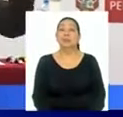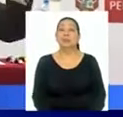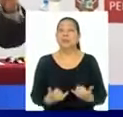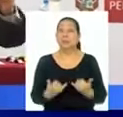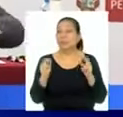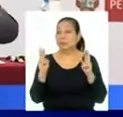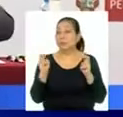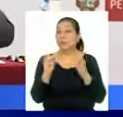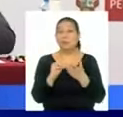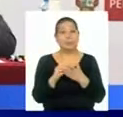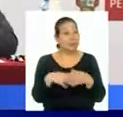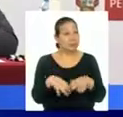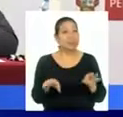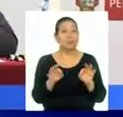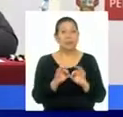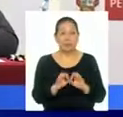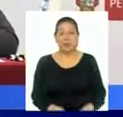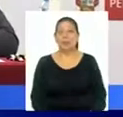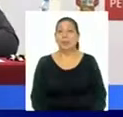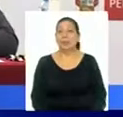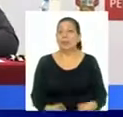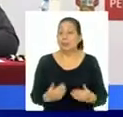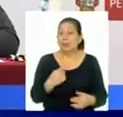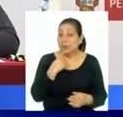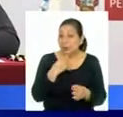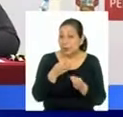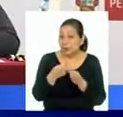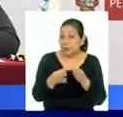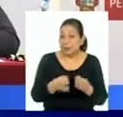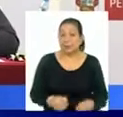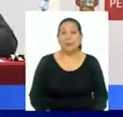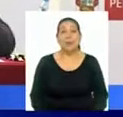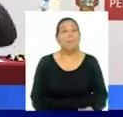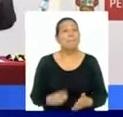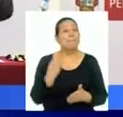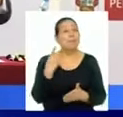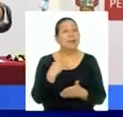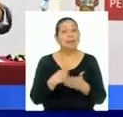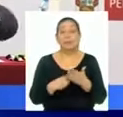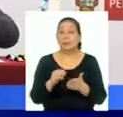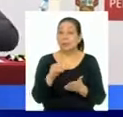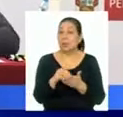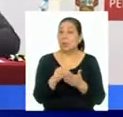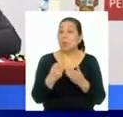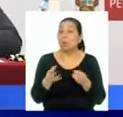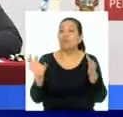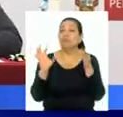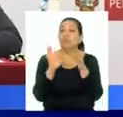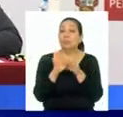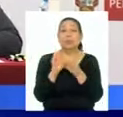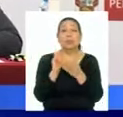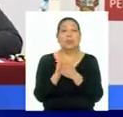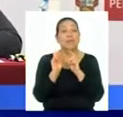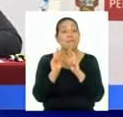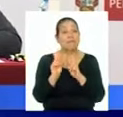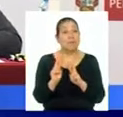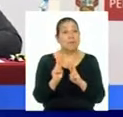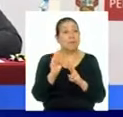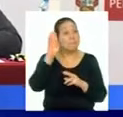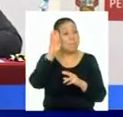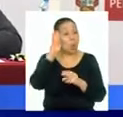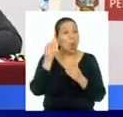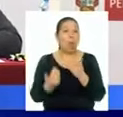El tema central, y al que ya me he referido, es lograr o coadyuvar a tener una